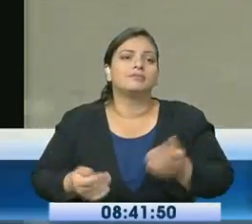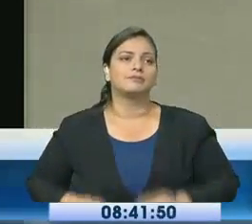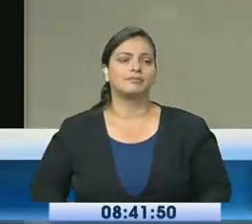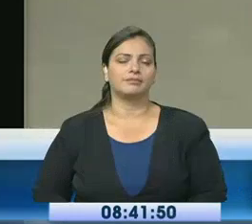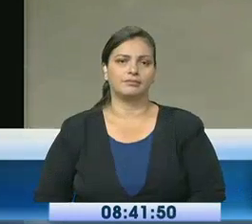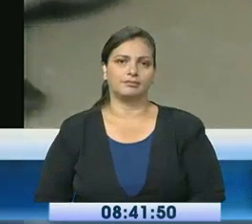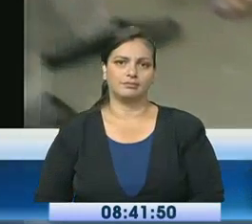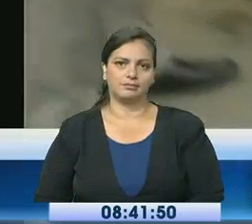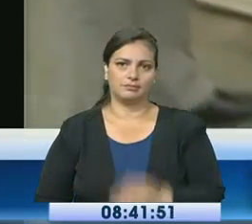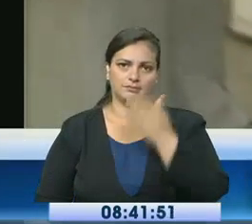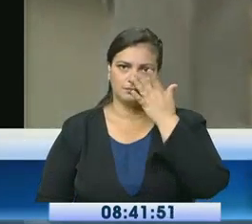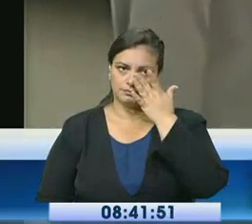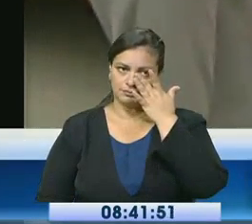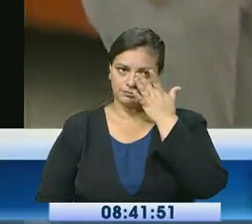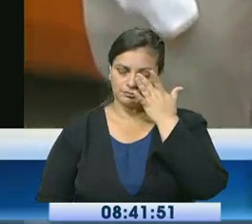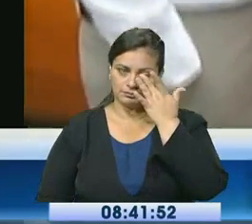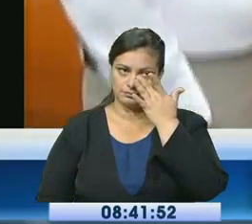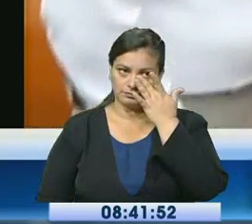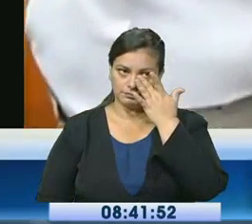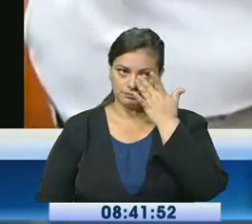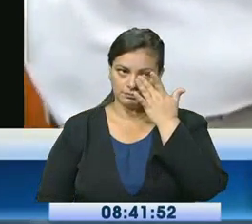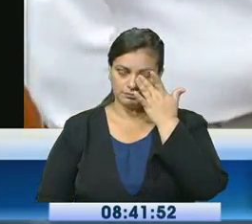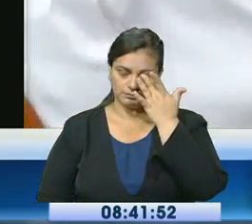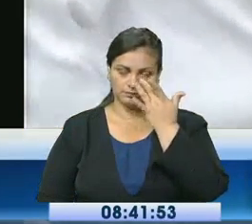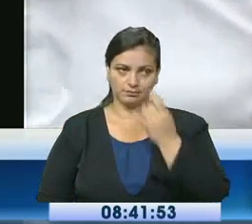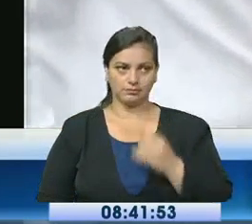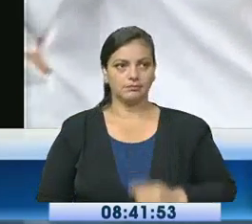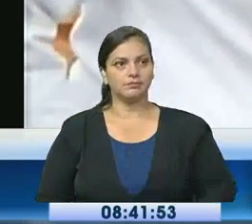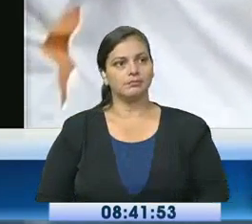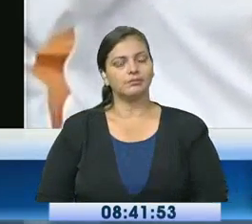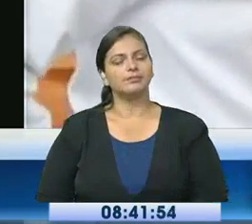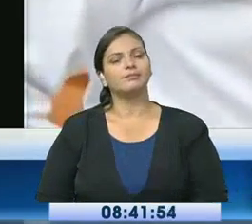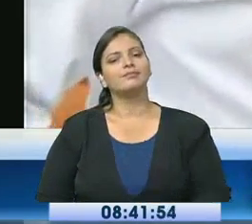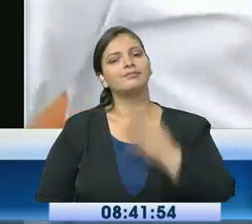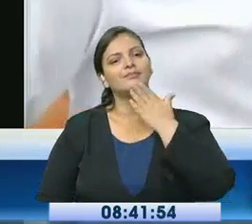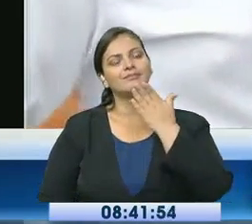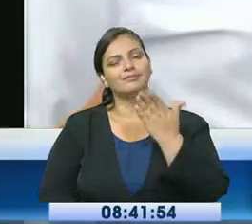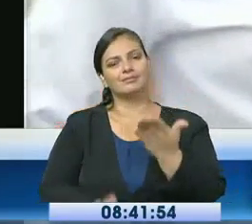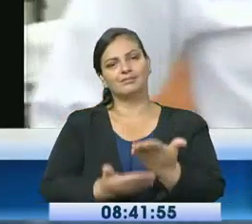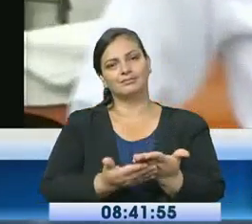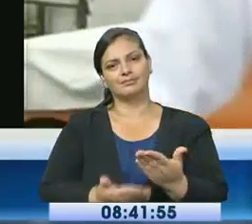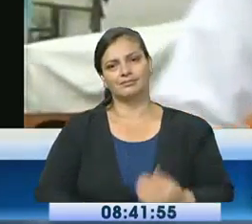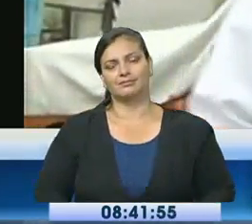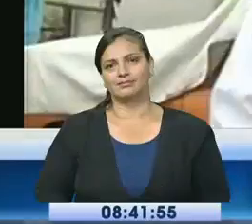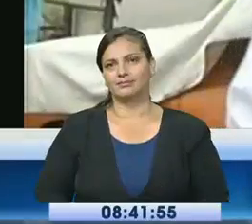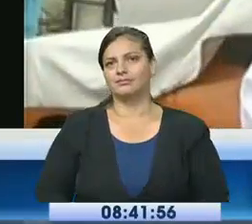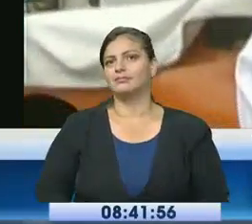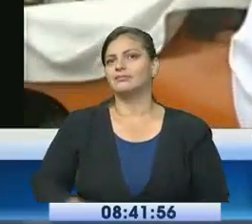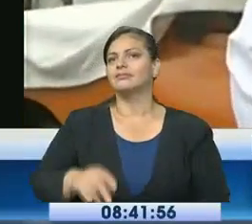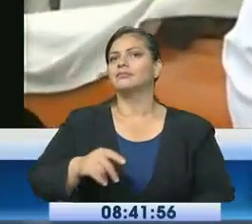lo más que uno necesita agua para cocinar y bañarse. Así es, muchas gracias, señora. Casi el 70% de